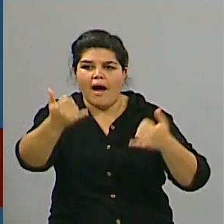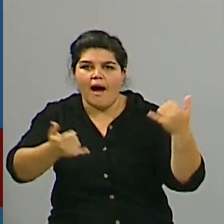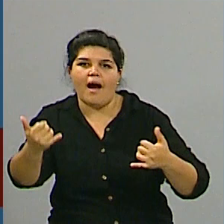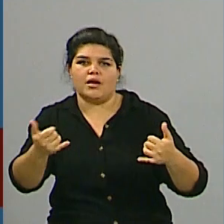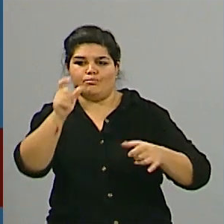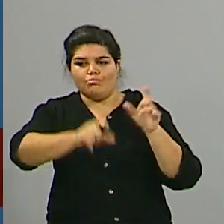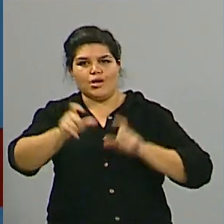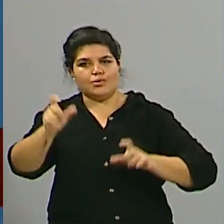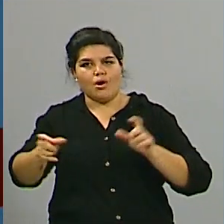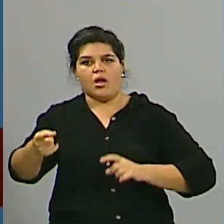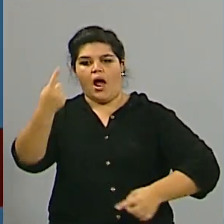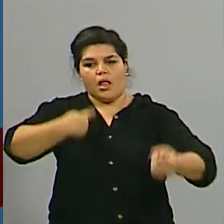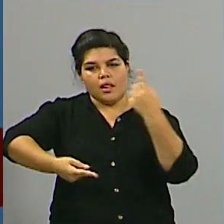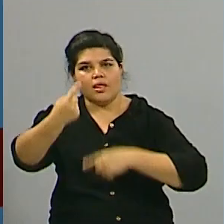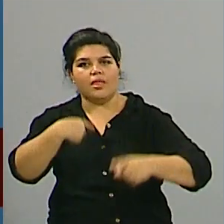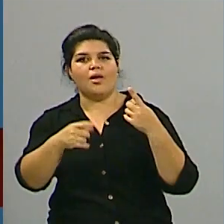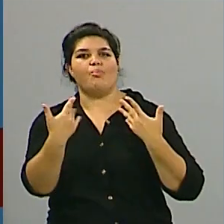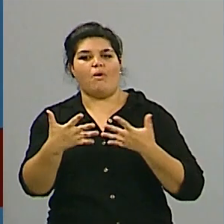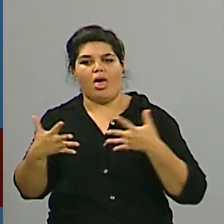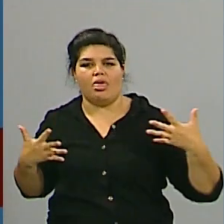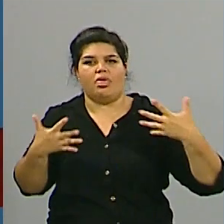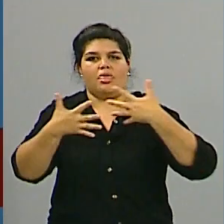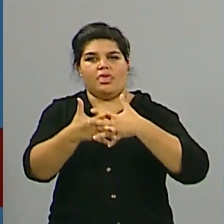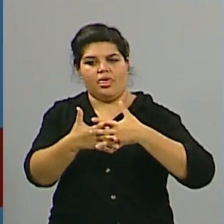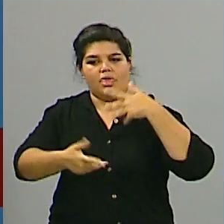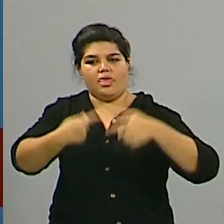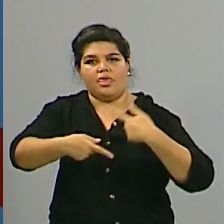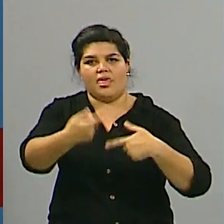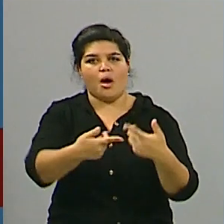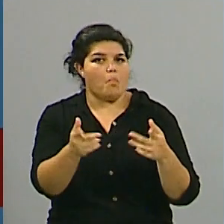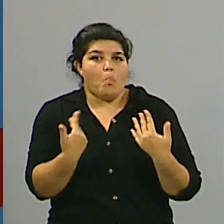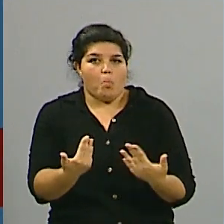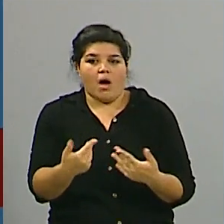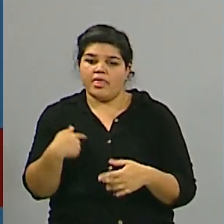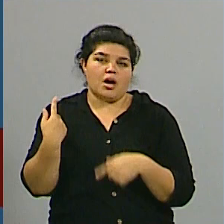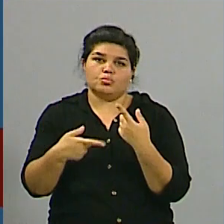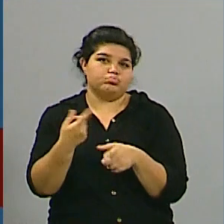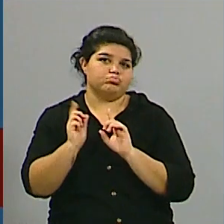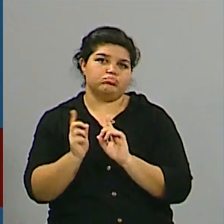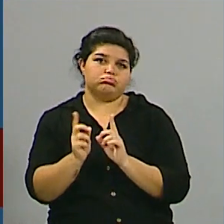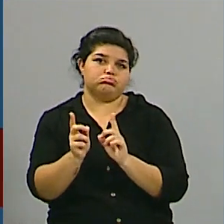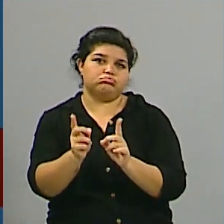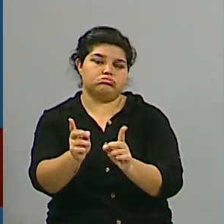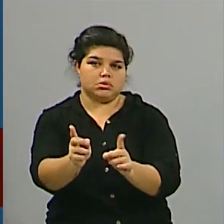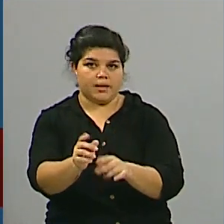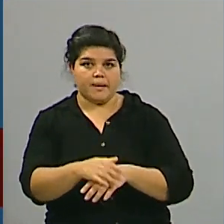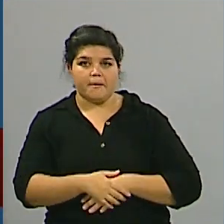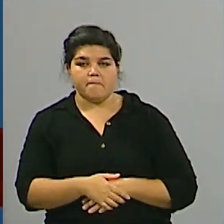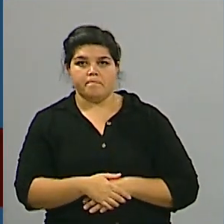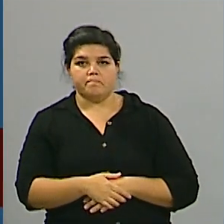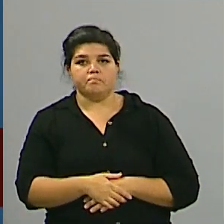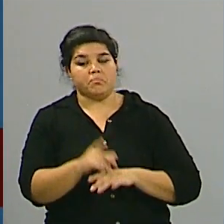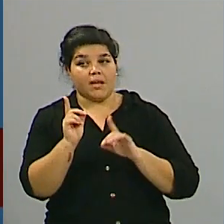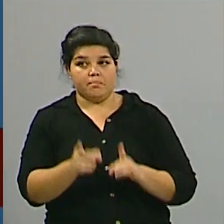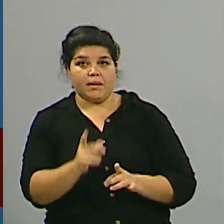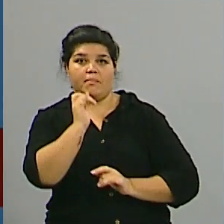en la salud socioecosistémica de ese lugar. Ujú. Entonces, bueno, dentro de esta zonificación, como te comentaba, hay